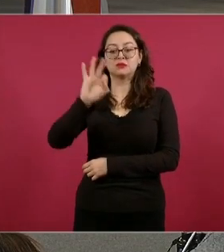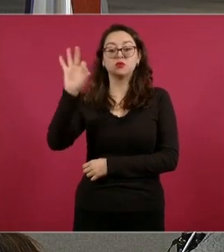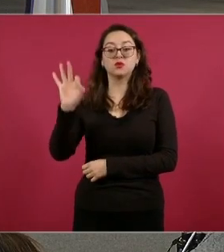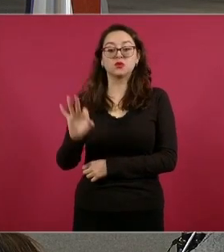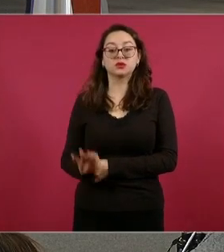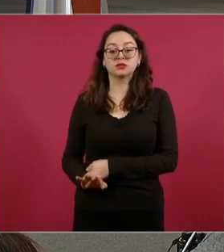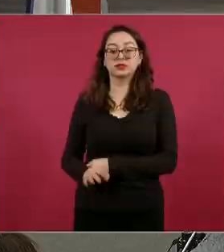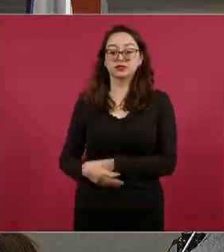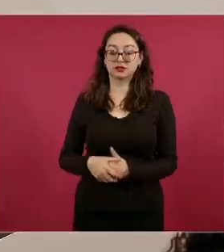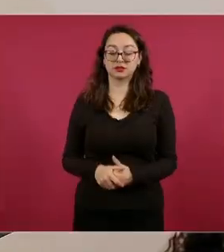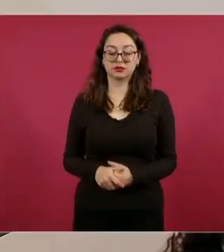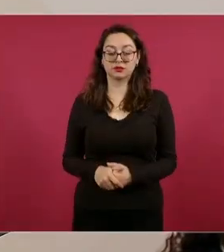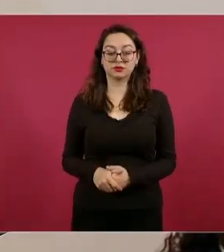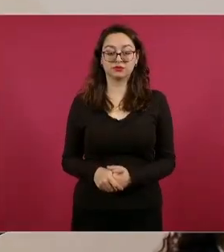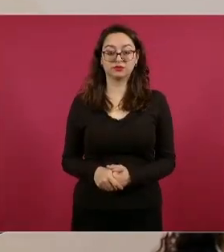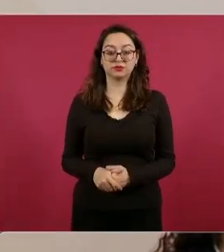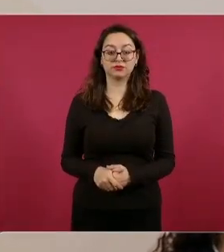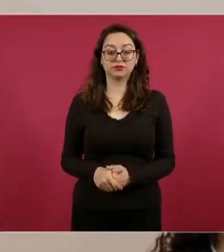del país.